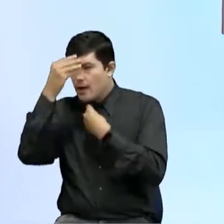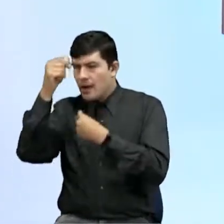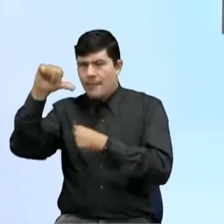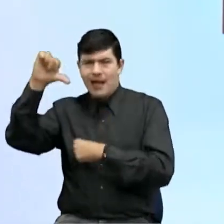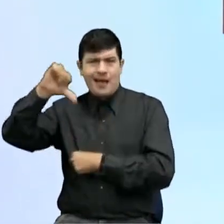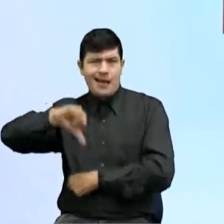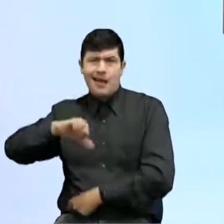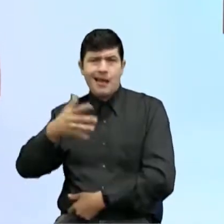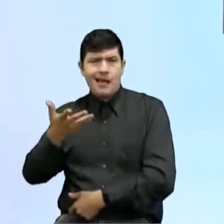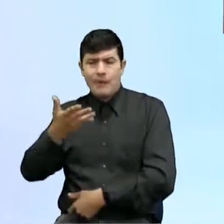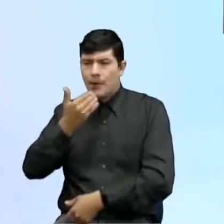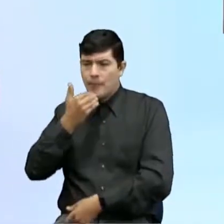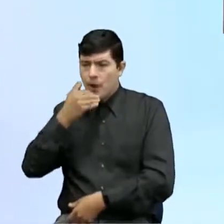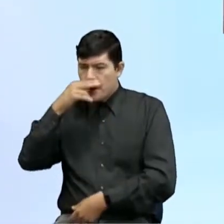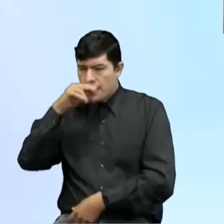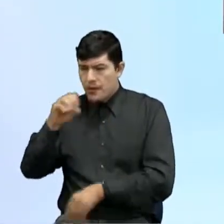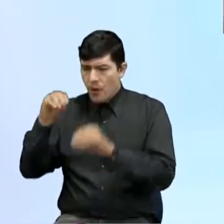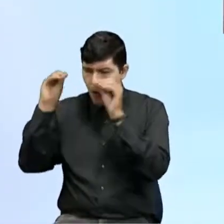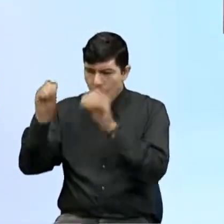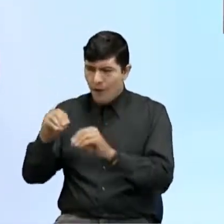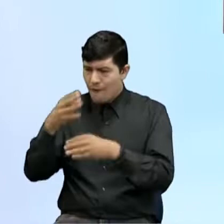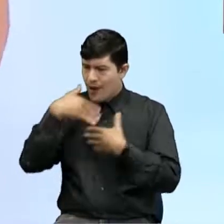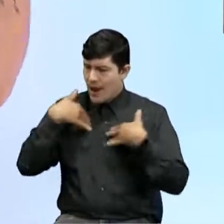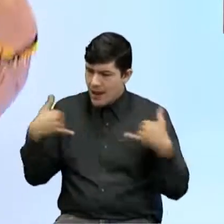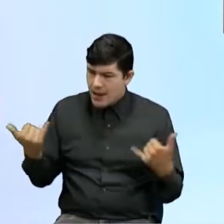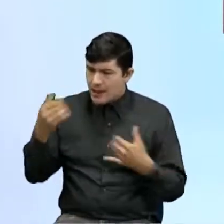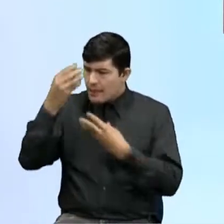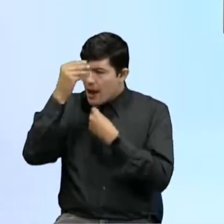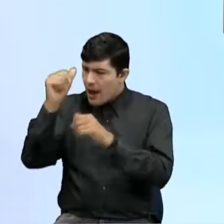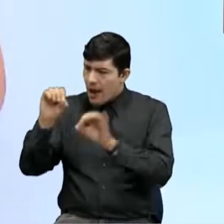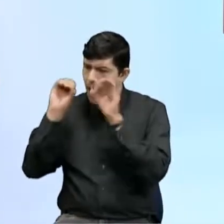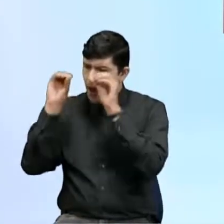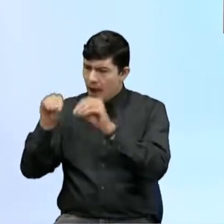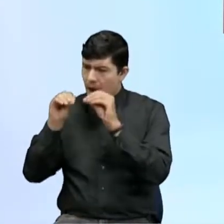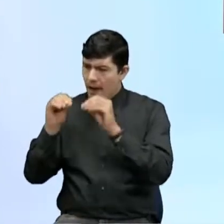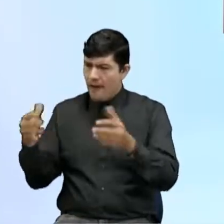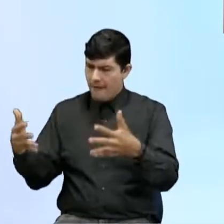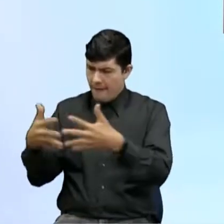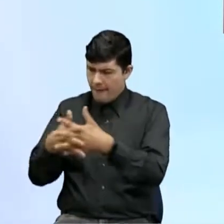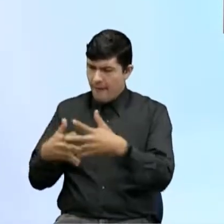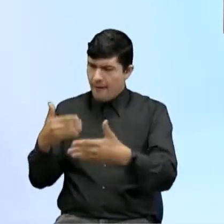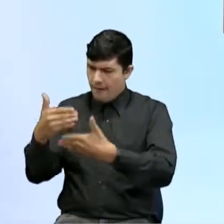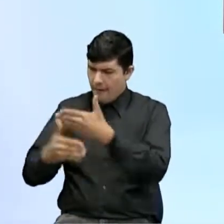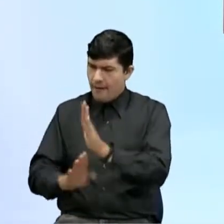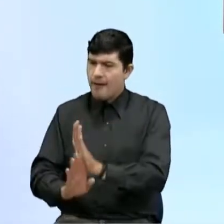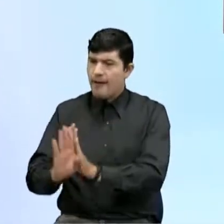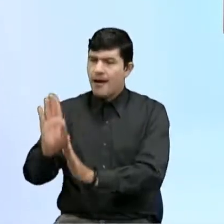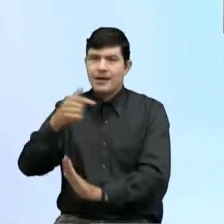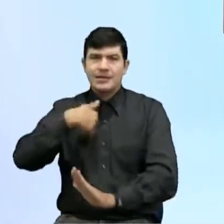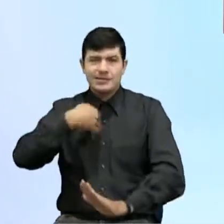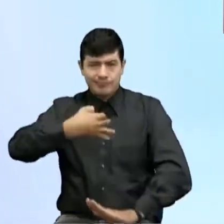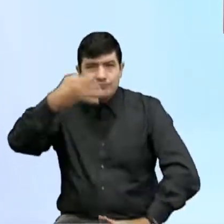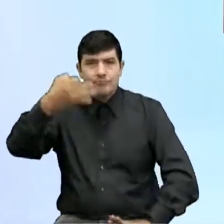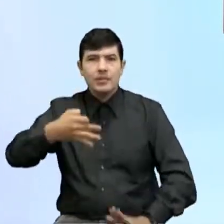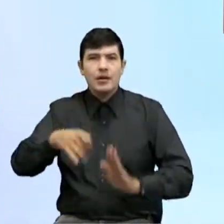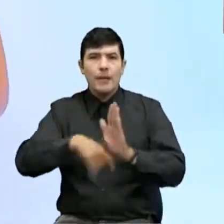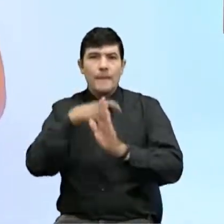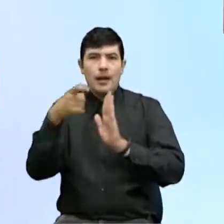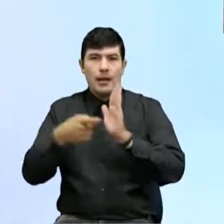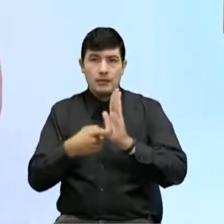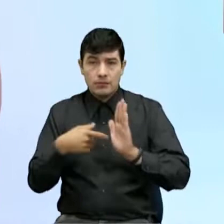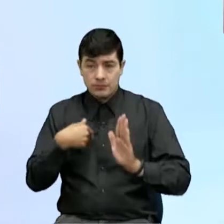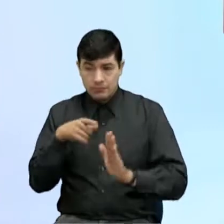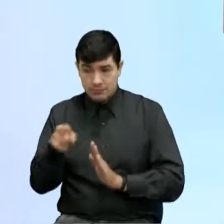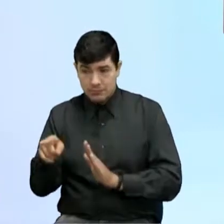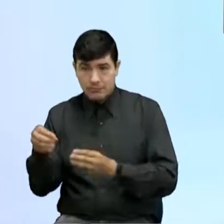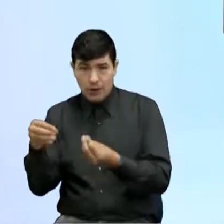feliz, un niño que tiene como todo un proceso integral en su vida, estoy completamente segura que no va a